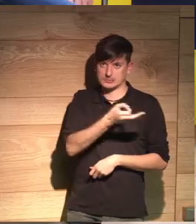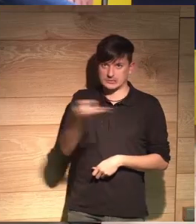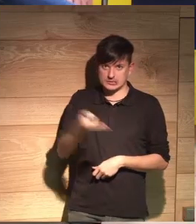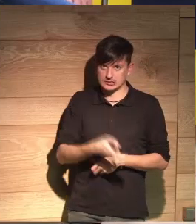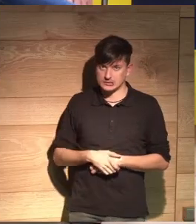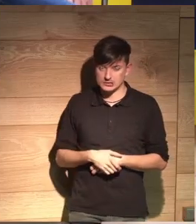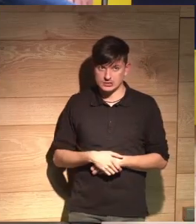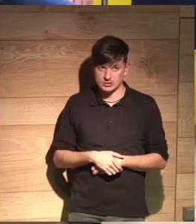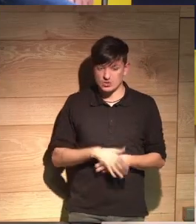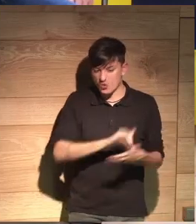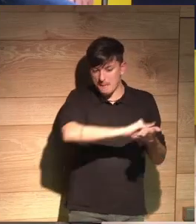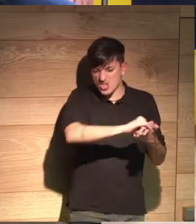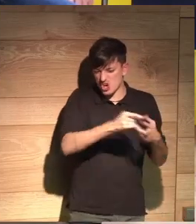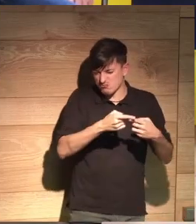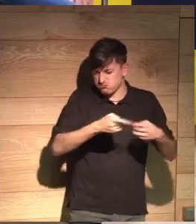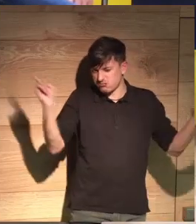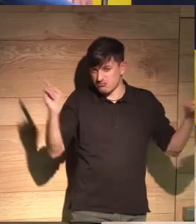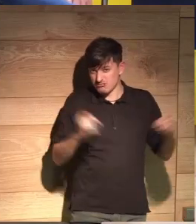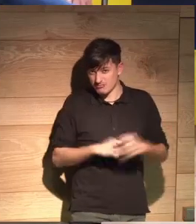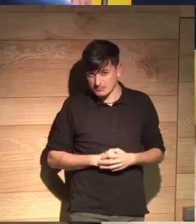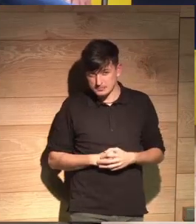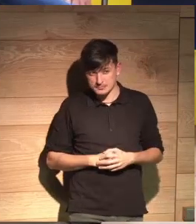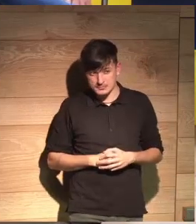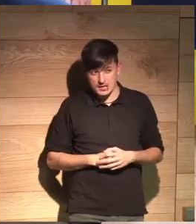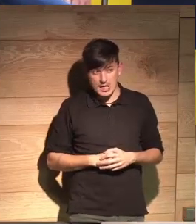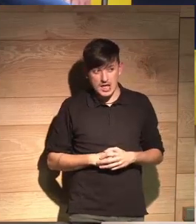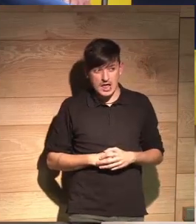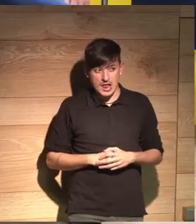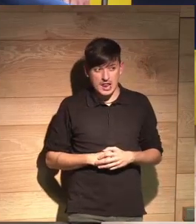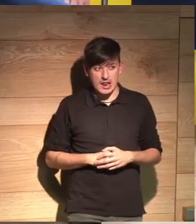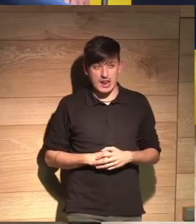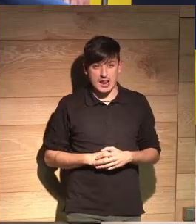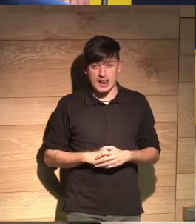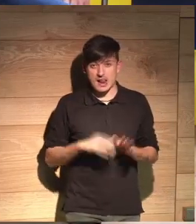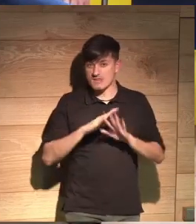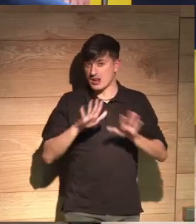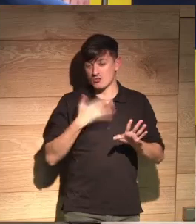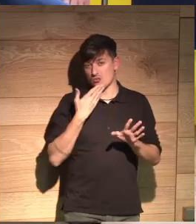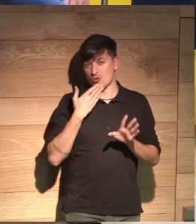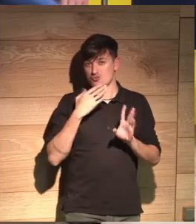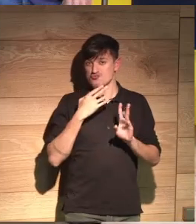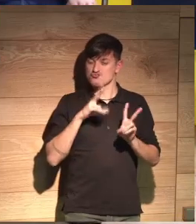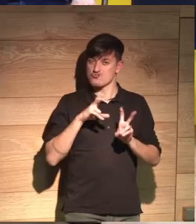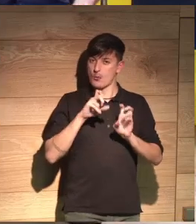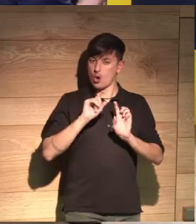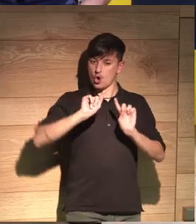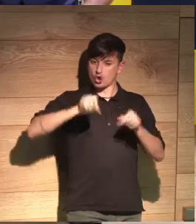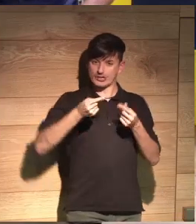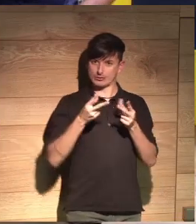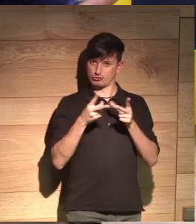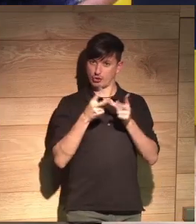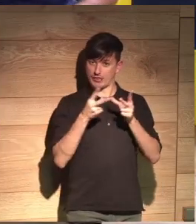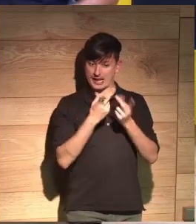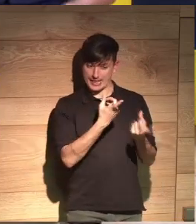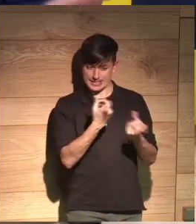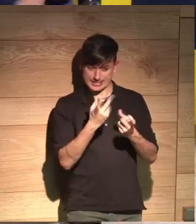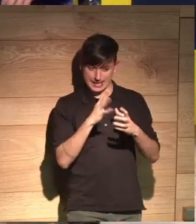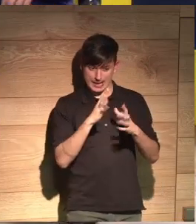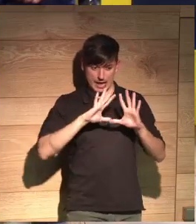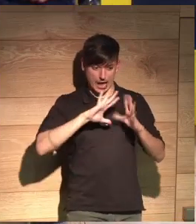porque bien distinta no le está indicando el nuevo contrato social que hace falta para este nuevo